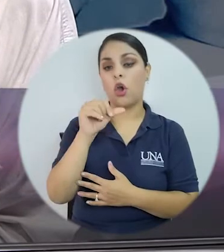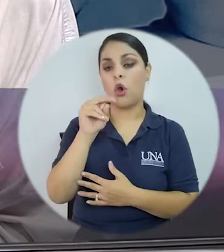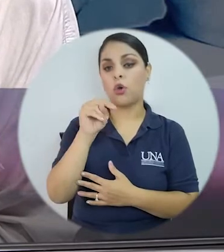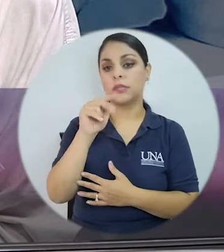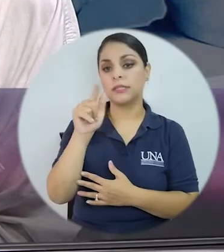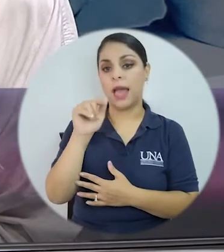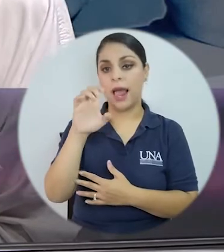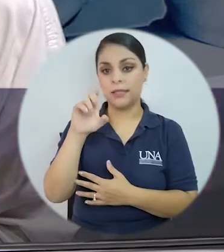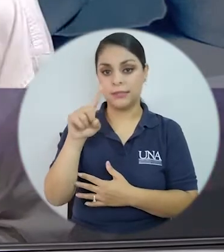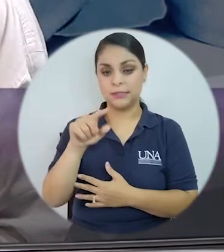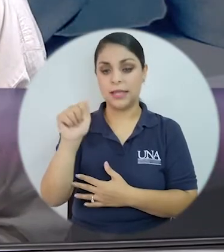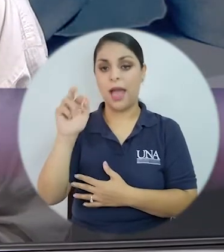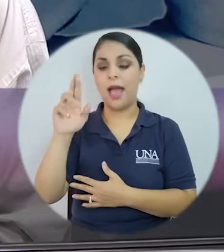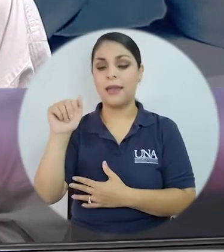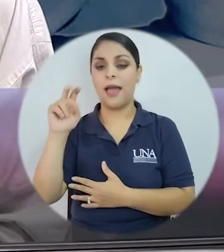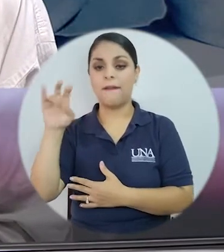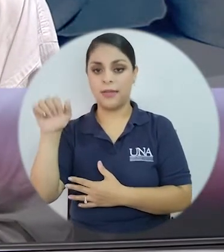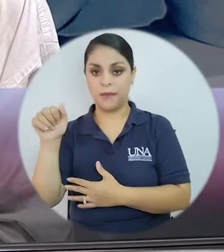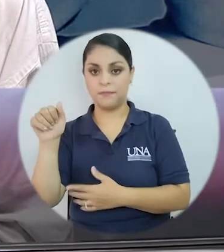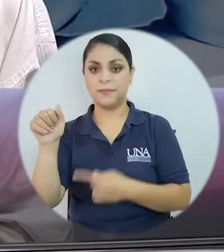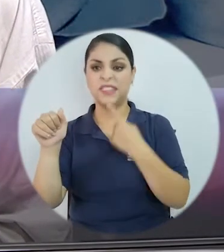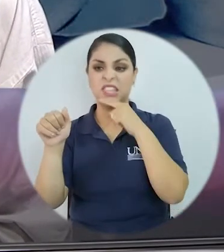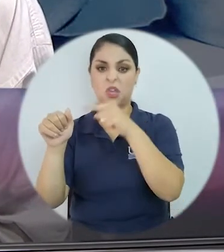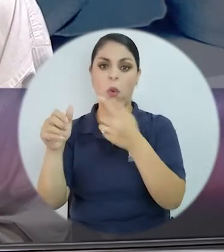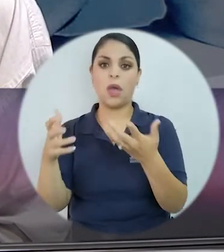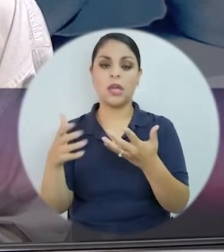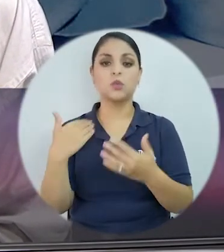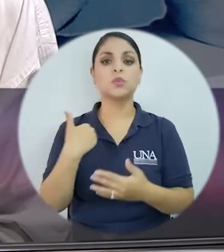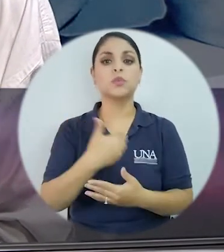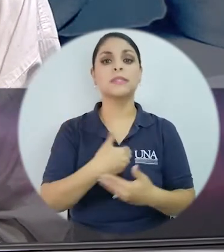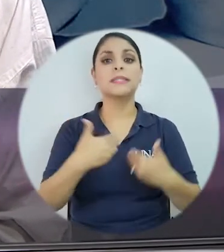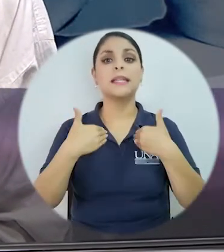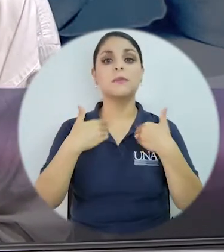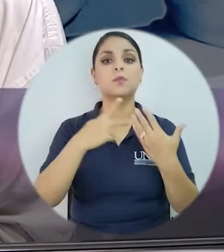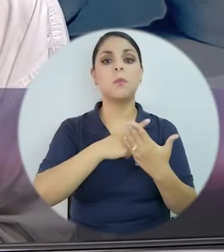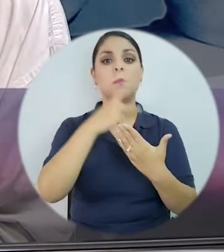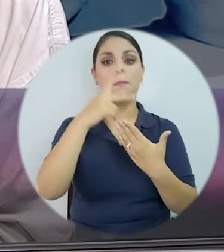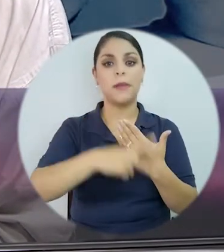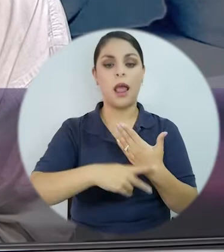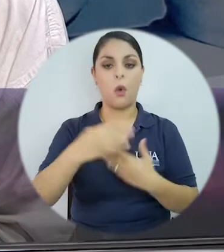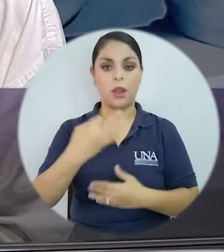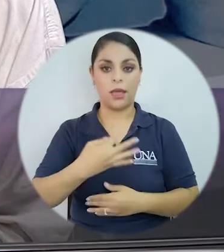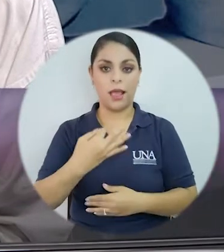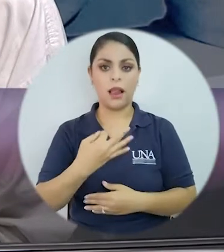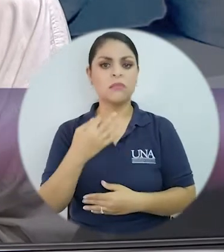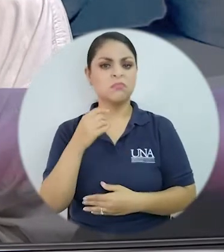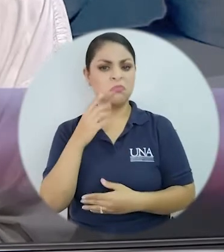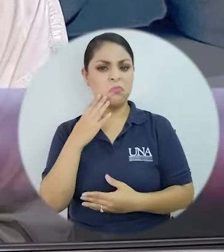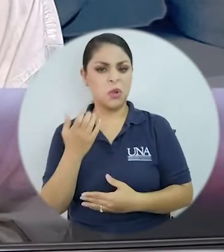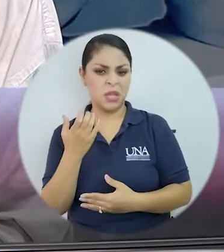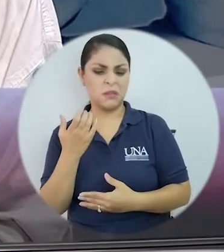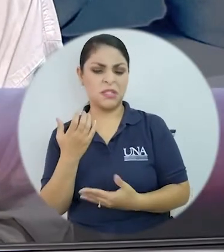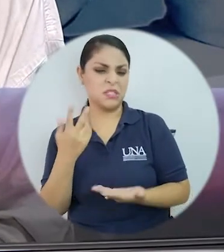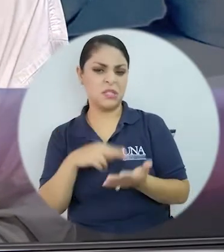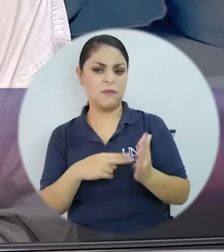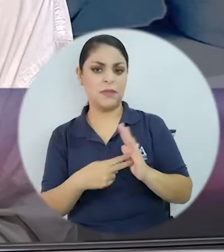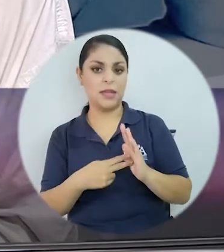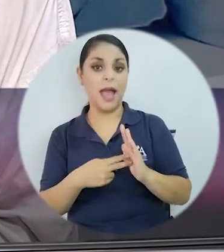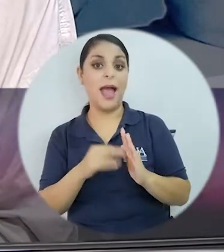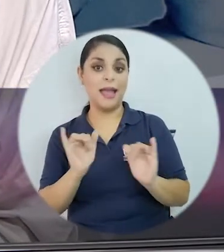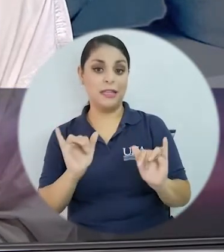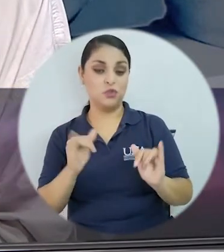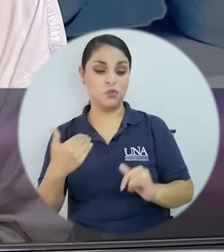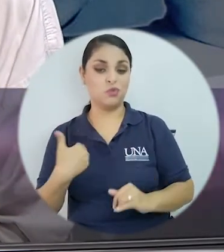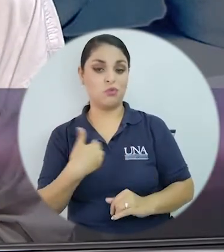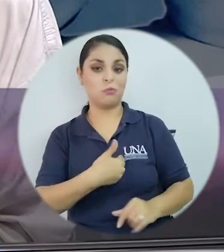Arabia, que nosotros tuvimos un plan más original. ¿A qué se refería? Que es otro elemento que explica por qué somos